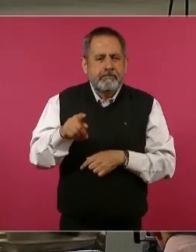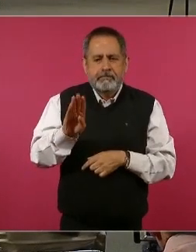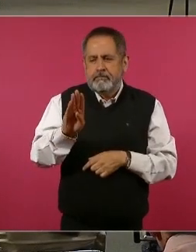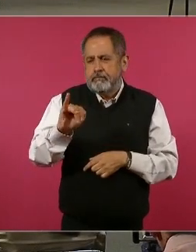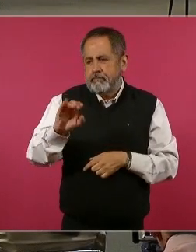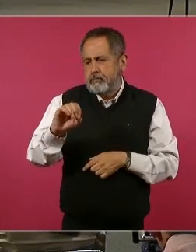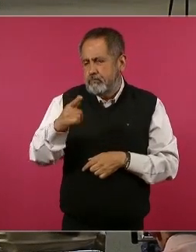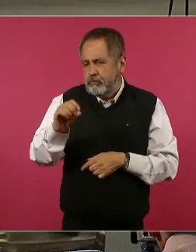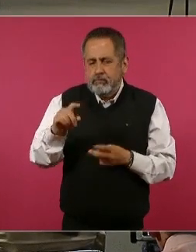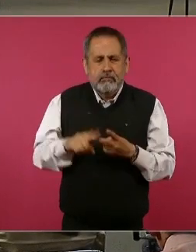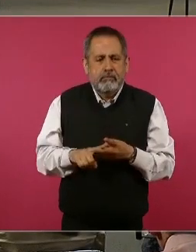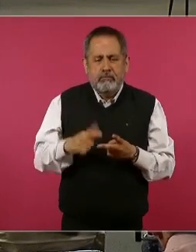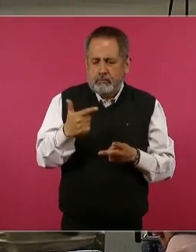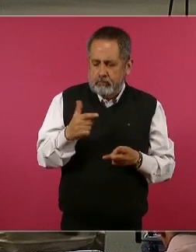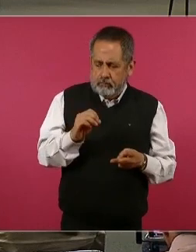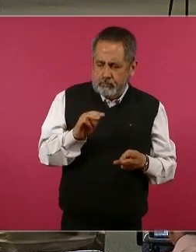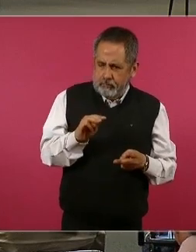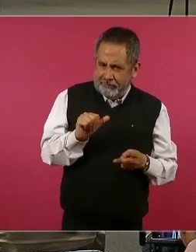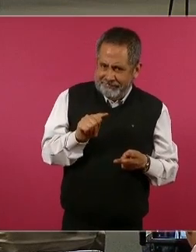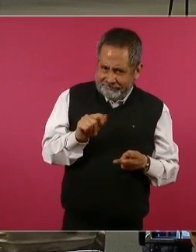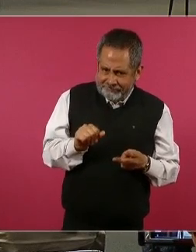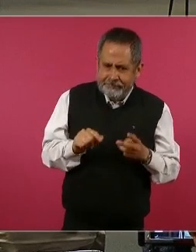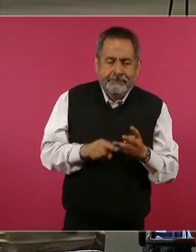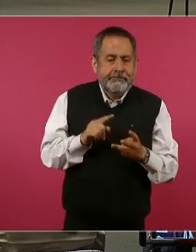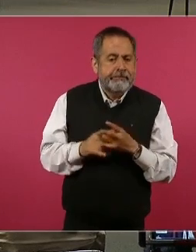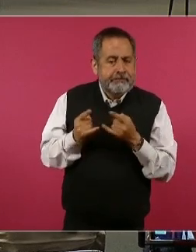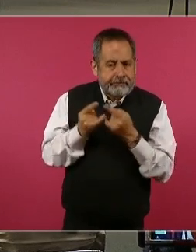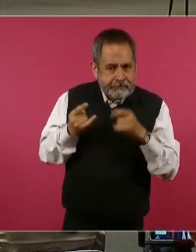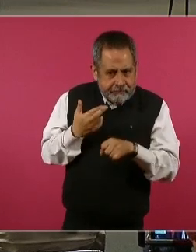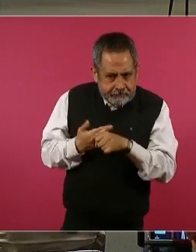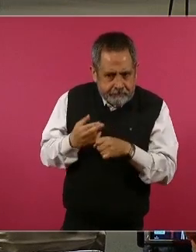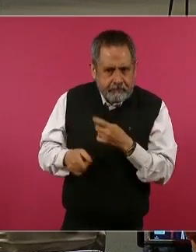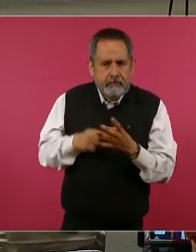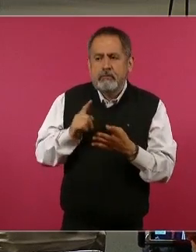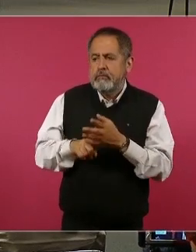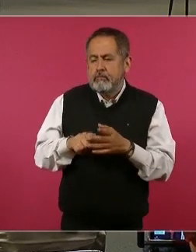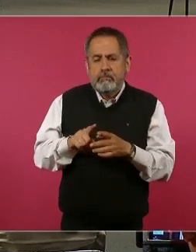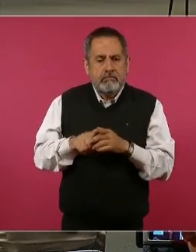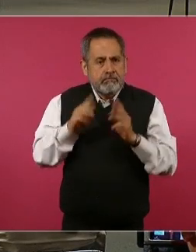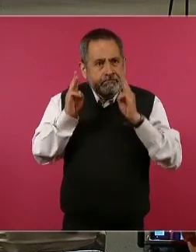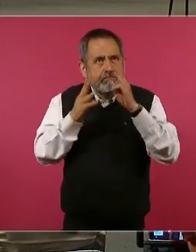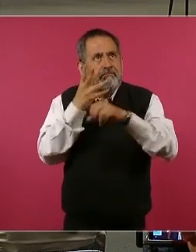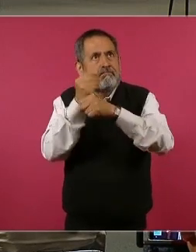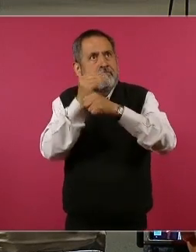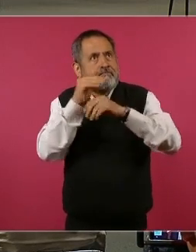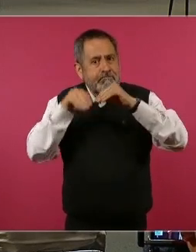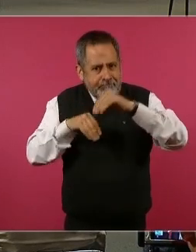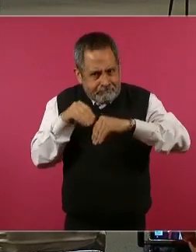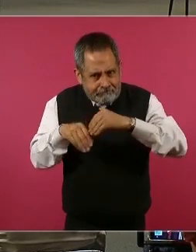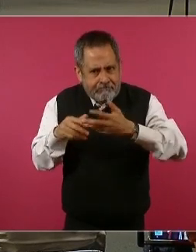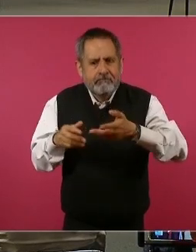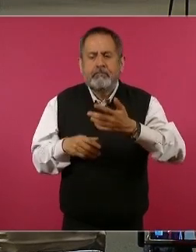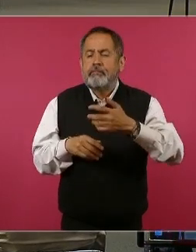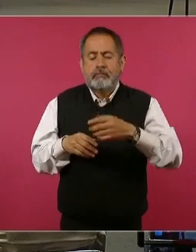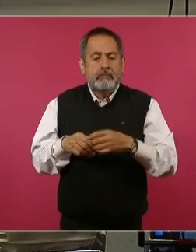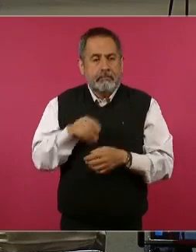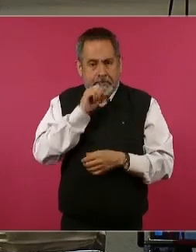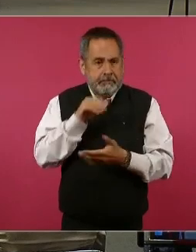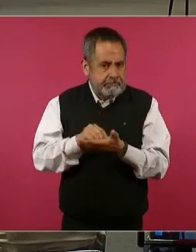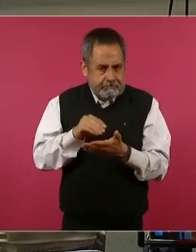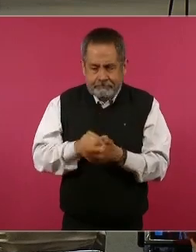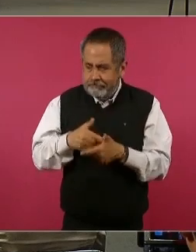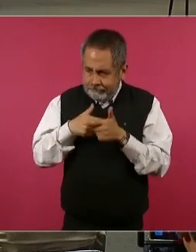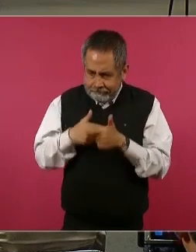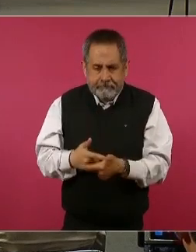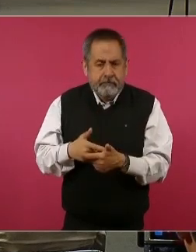biólogos, geómatas, historiadores, museógrafos, restauradores y restauradoras, que van a seguir